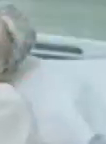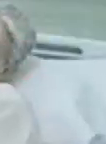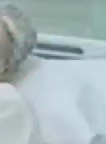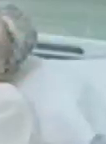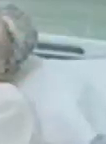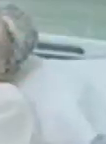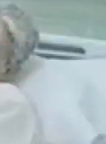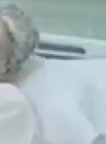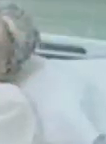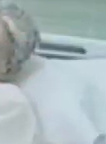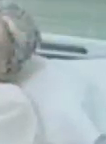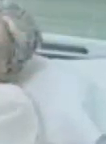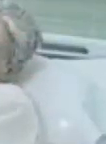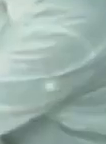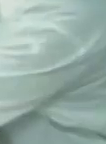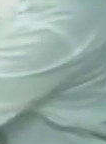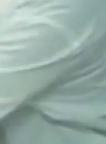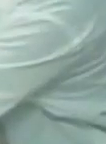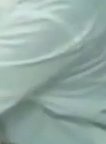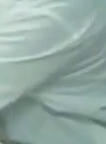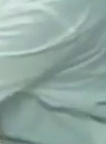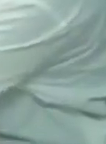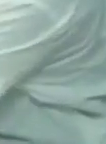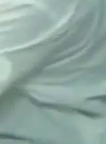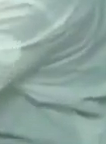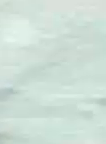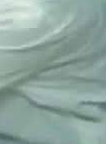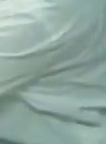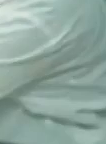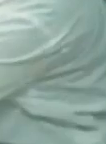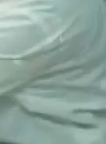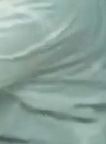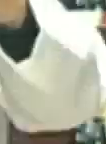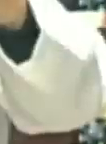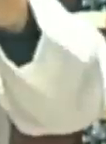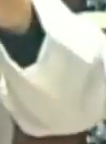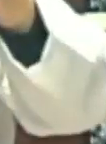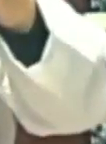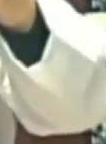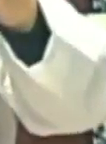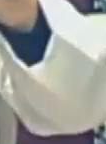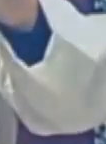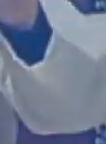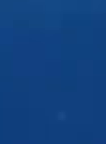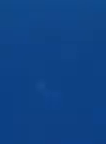¡que viva Chávez y su ejemplo! ¡Que viva Barrio Adentro!